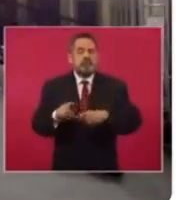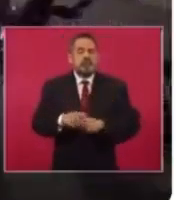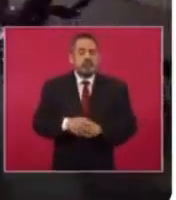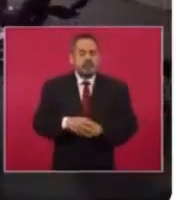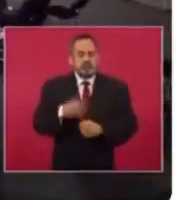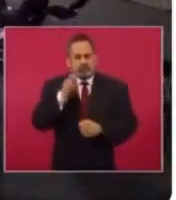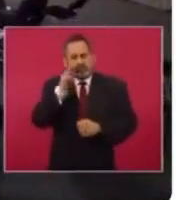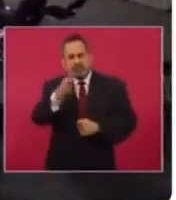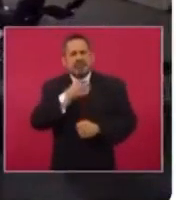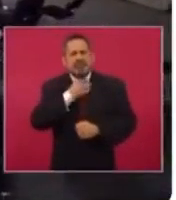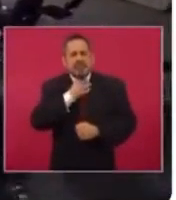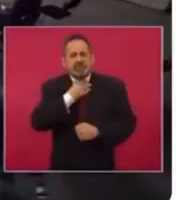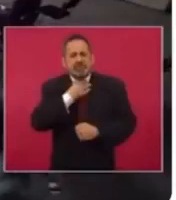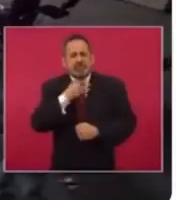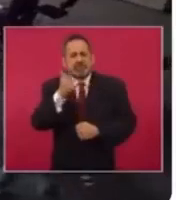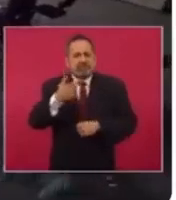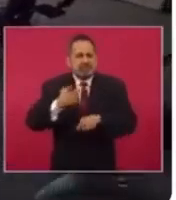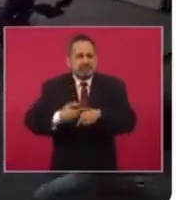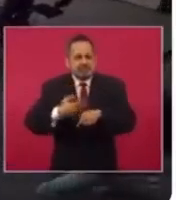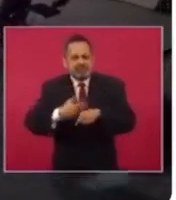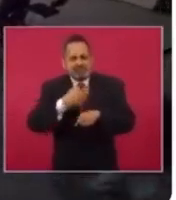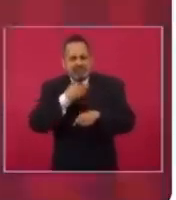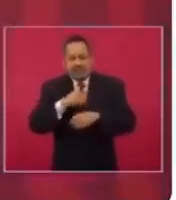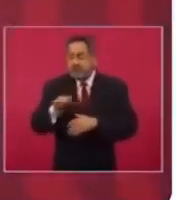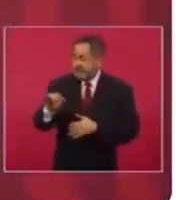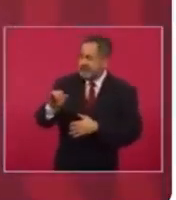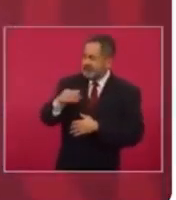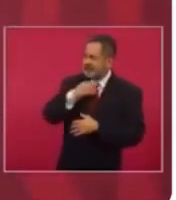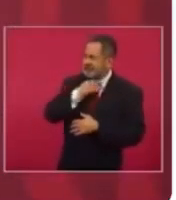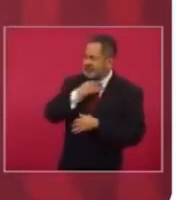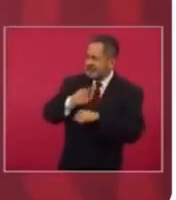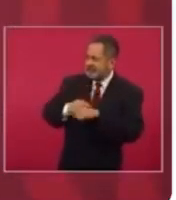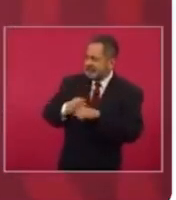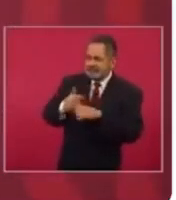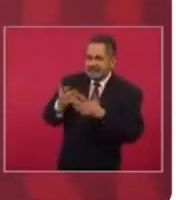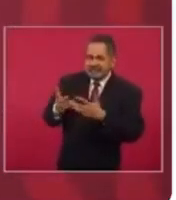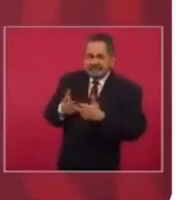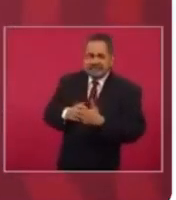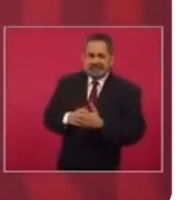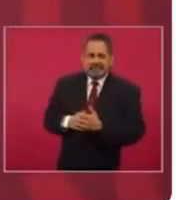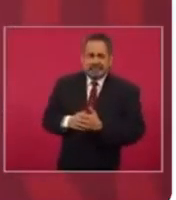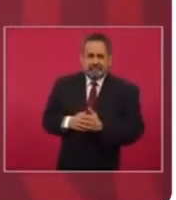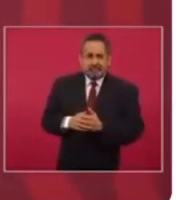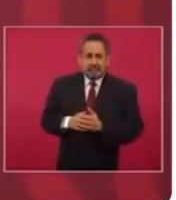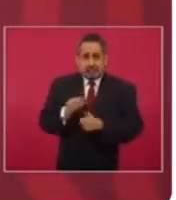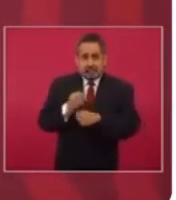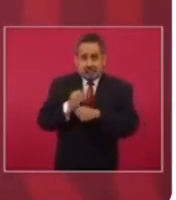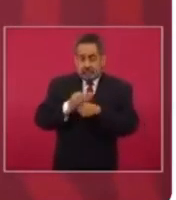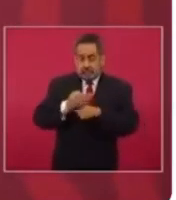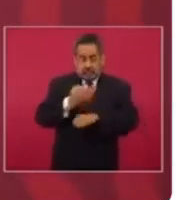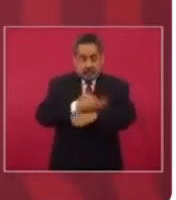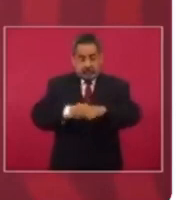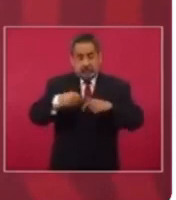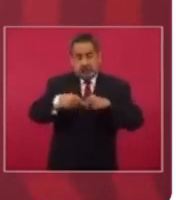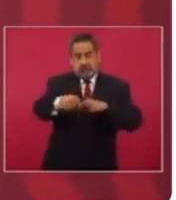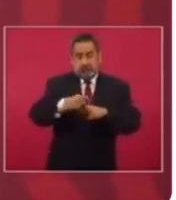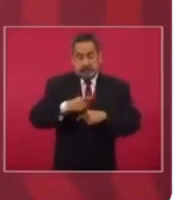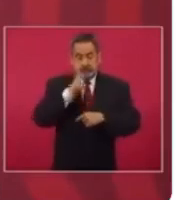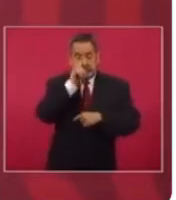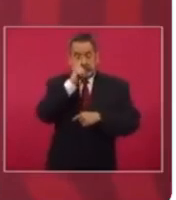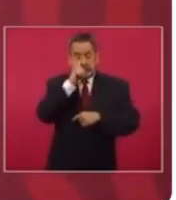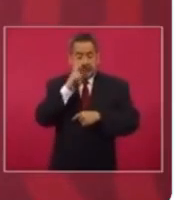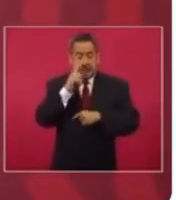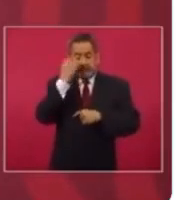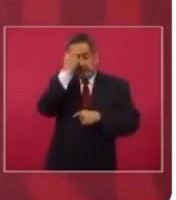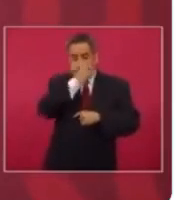lópez obrador es un irresponsable en la mañana era todavía de este 10 de enero apareció como bien lo estamos viendo y en